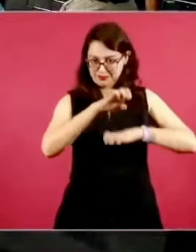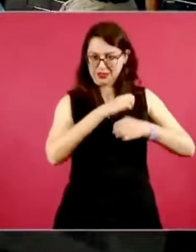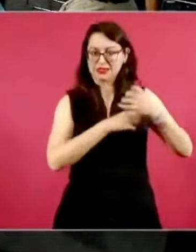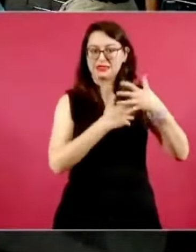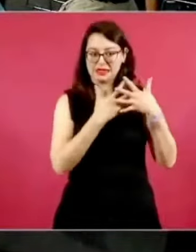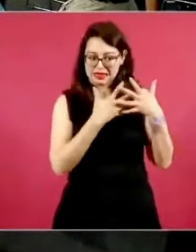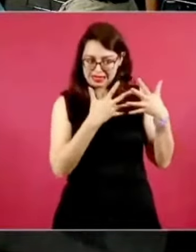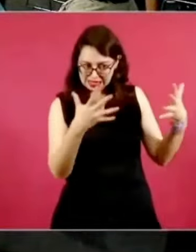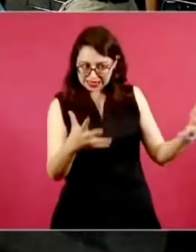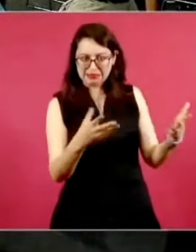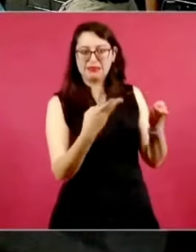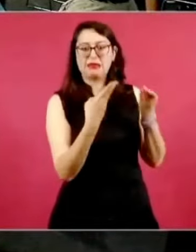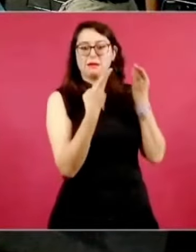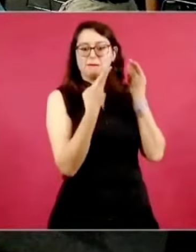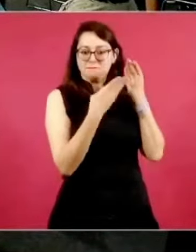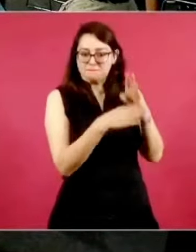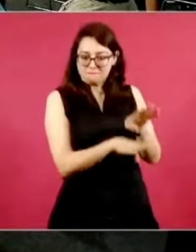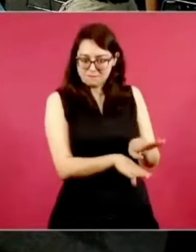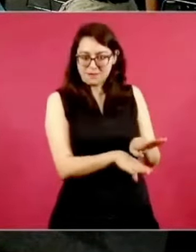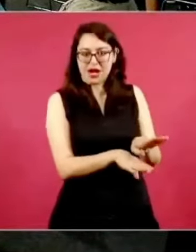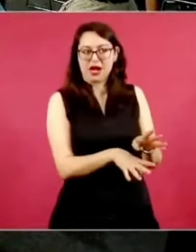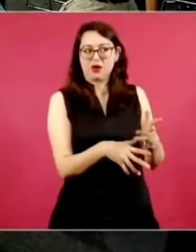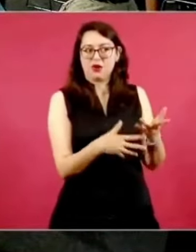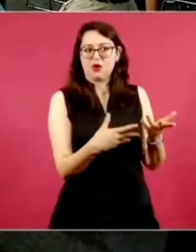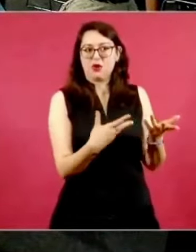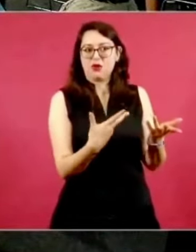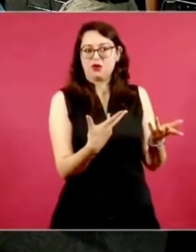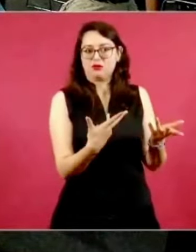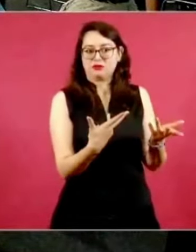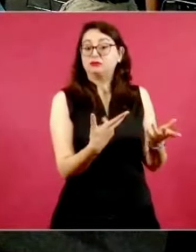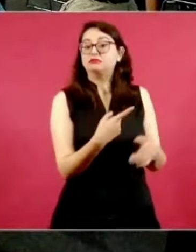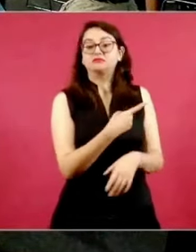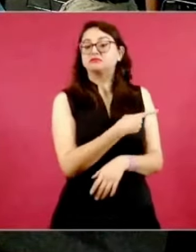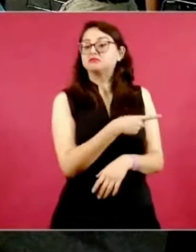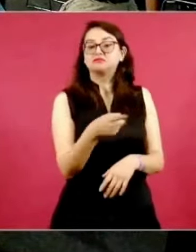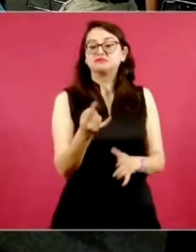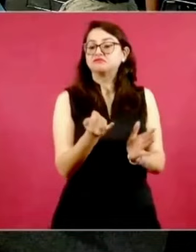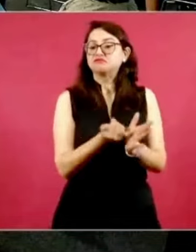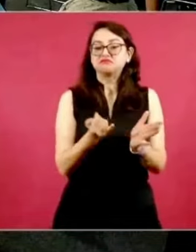bancos imagínense las grandes corporaciones no